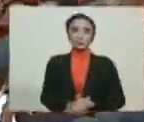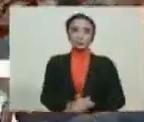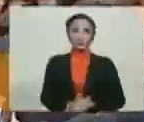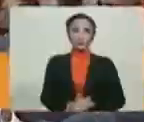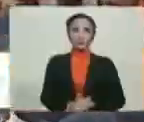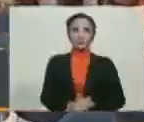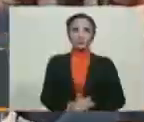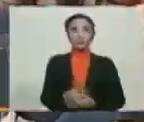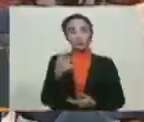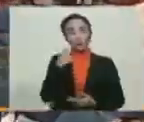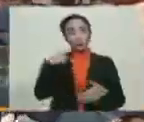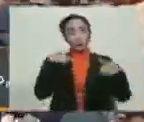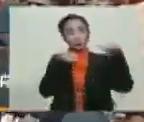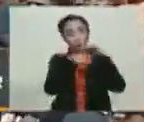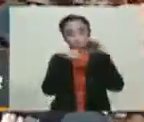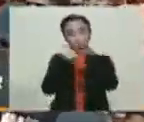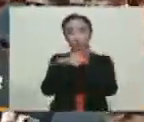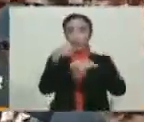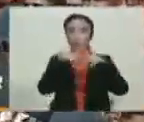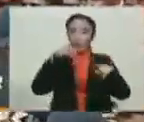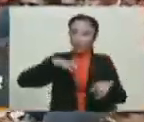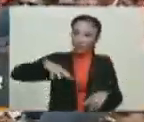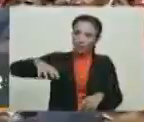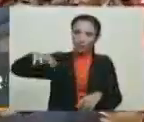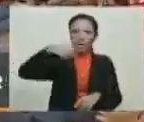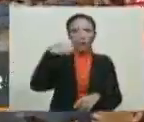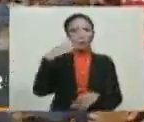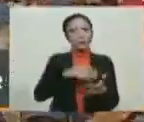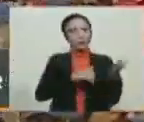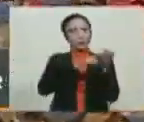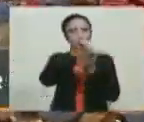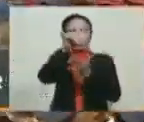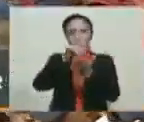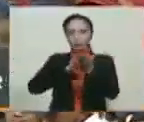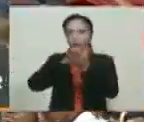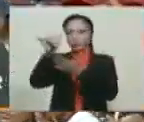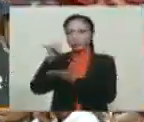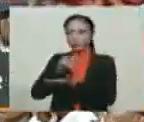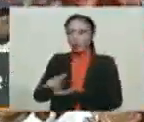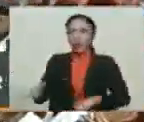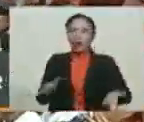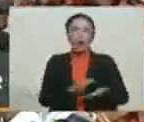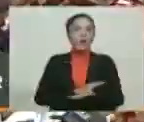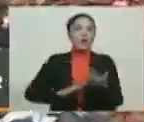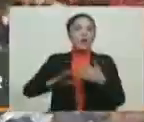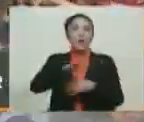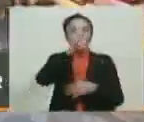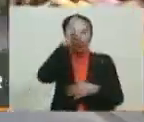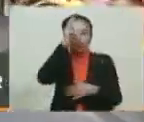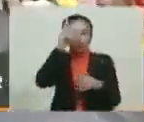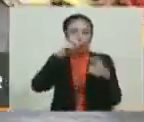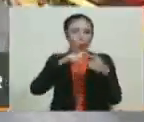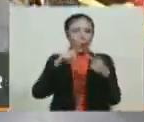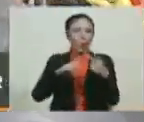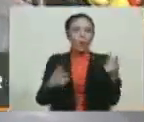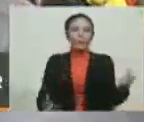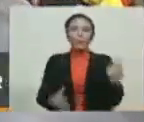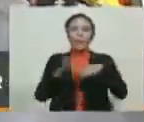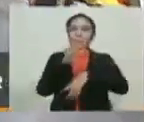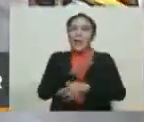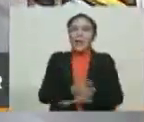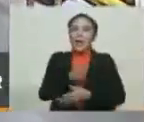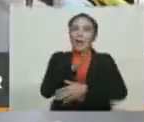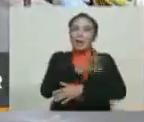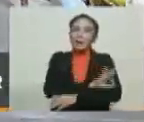el recorrido el país y no he estado en coro barcelona san